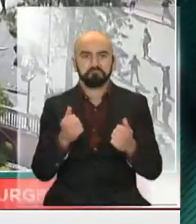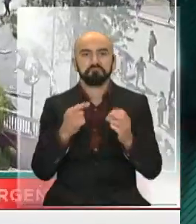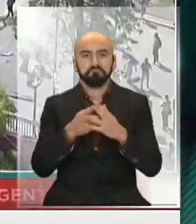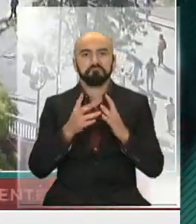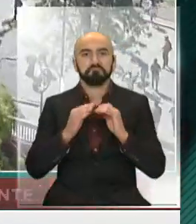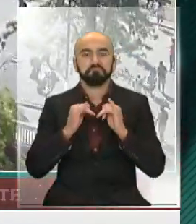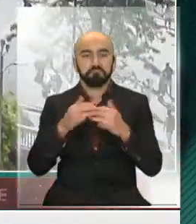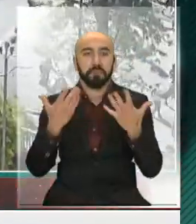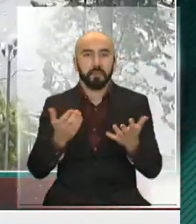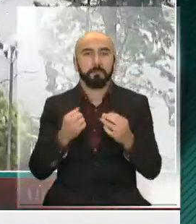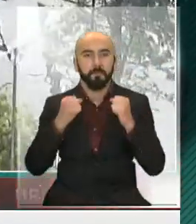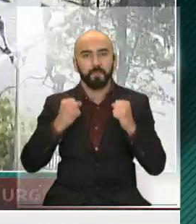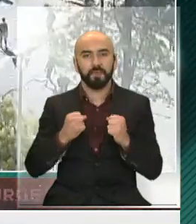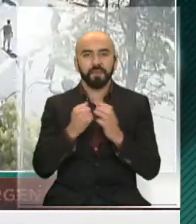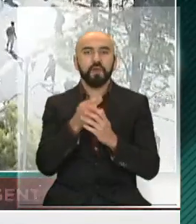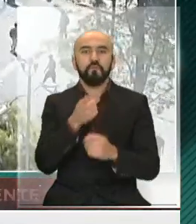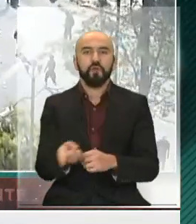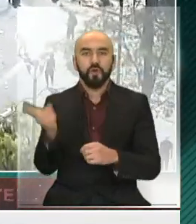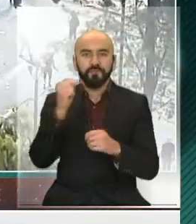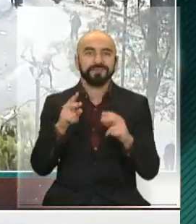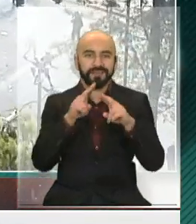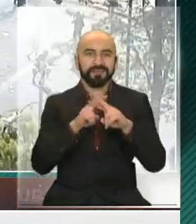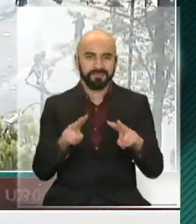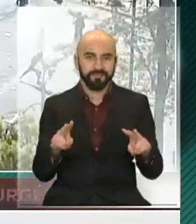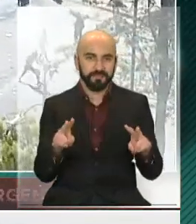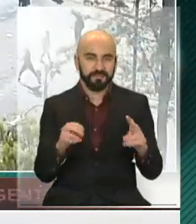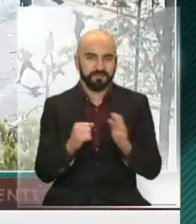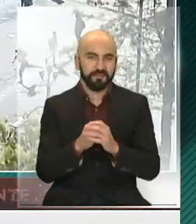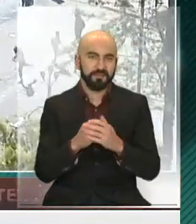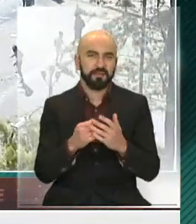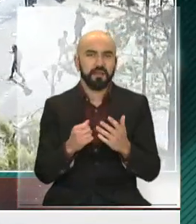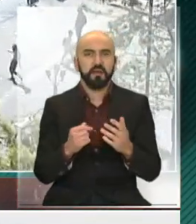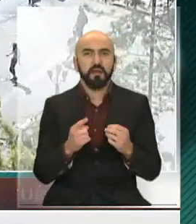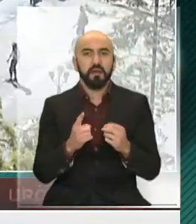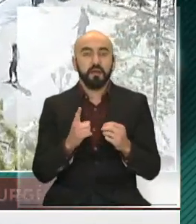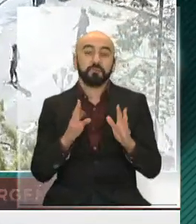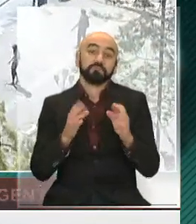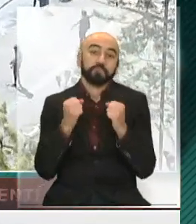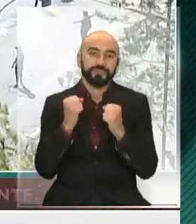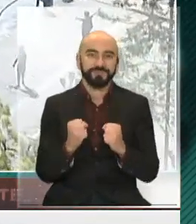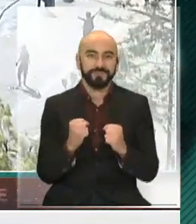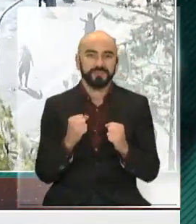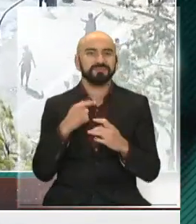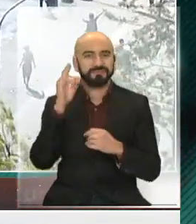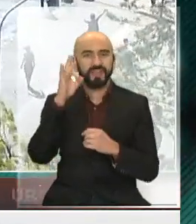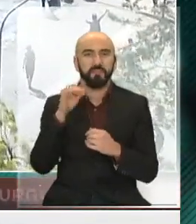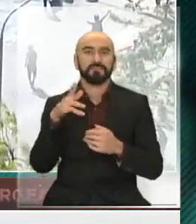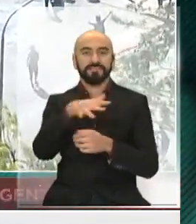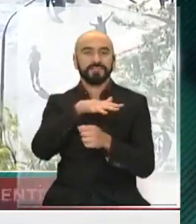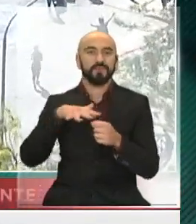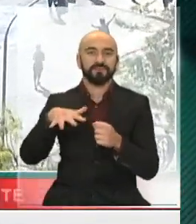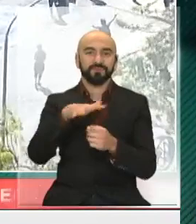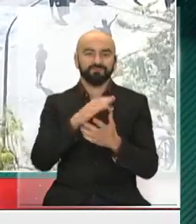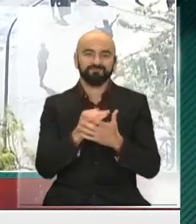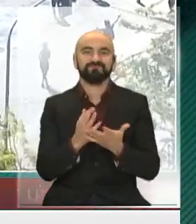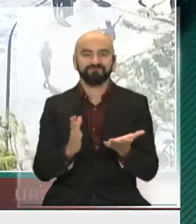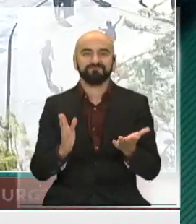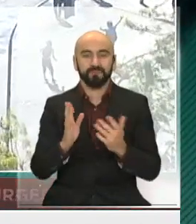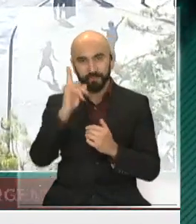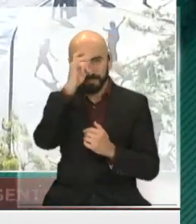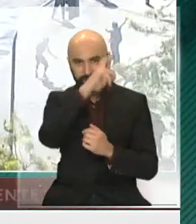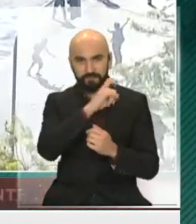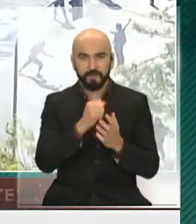información para poder retornar tranquilamente dentro de lo posible no sabemos que estamos en una situación absolutamente excepcional